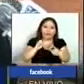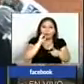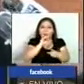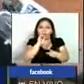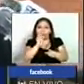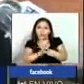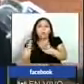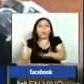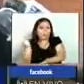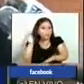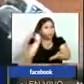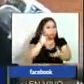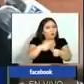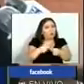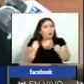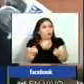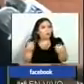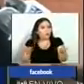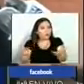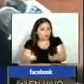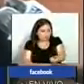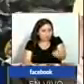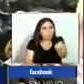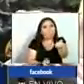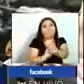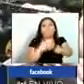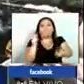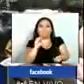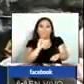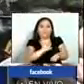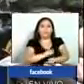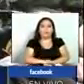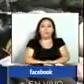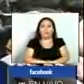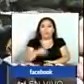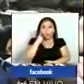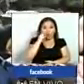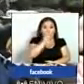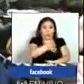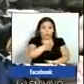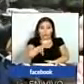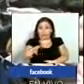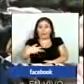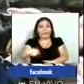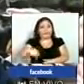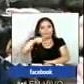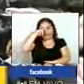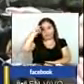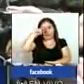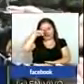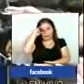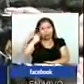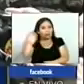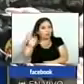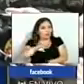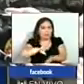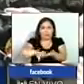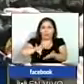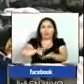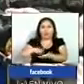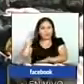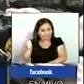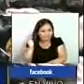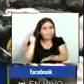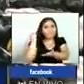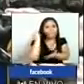subsidios, se trata de hablar de apoyos económicos. De alguna manera, si las unidades comienzan a circular, se tiene que seguir pagando la compensación